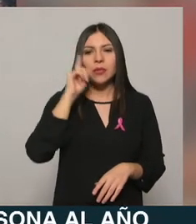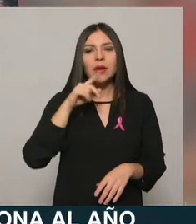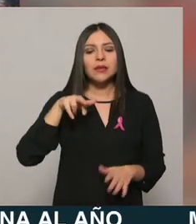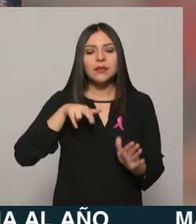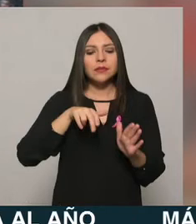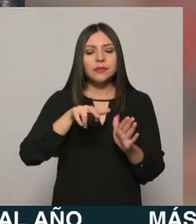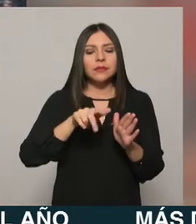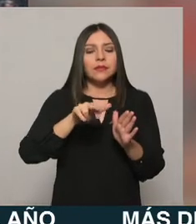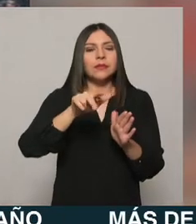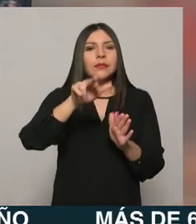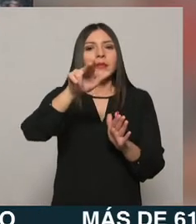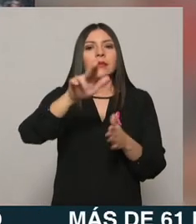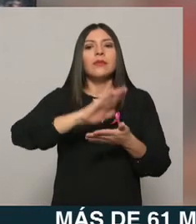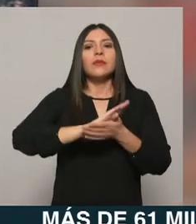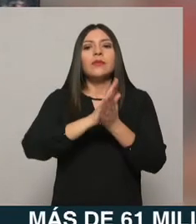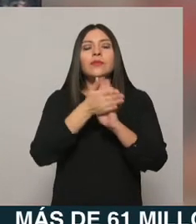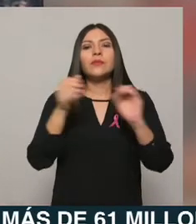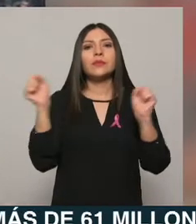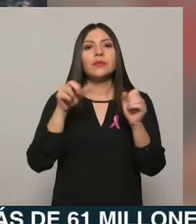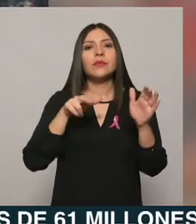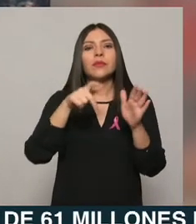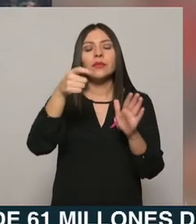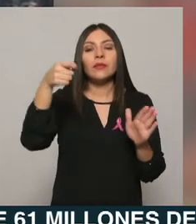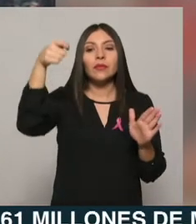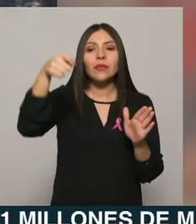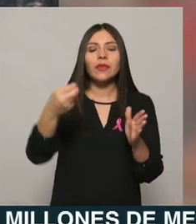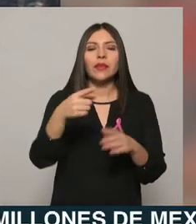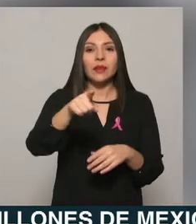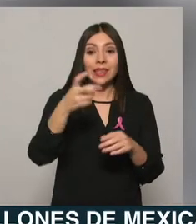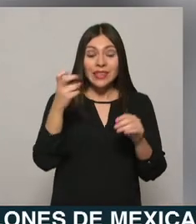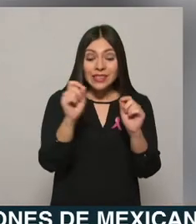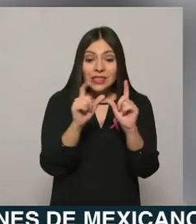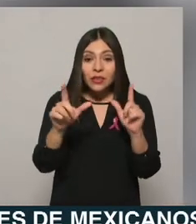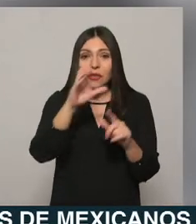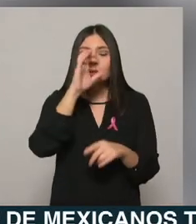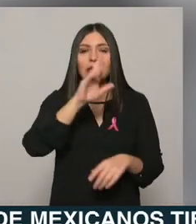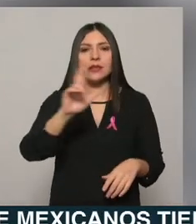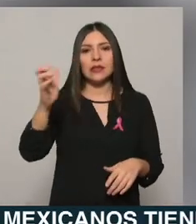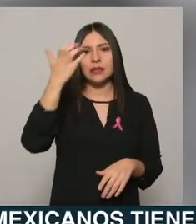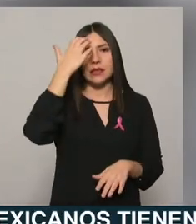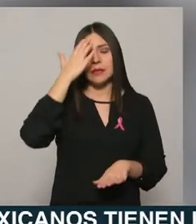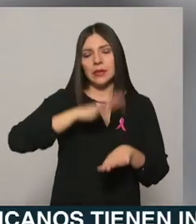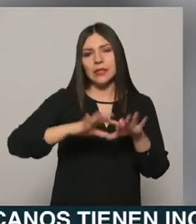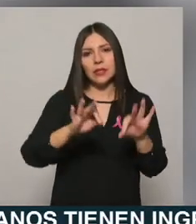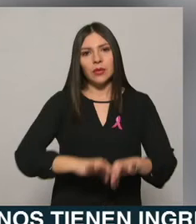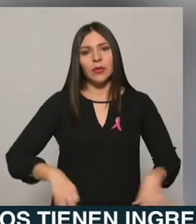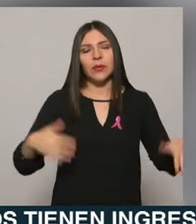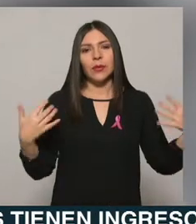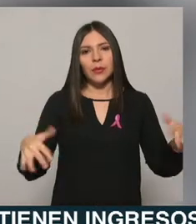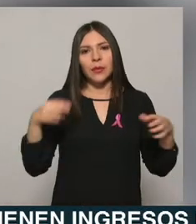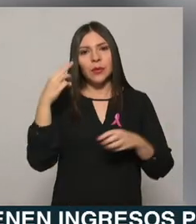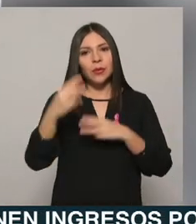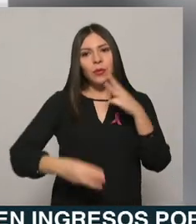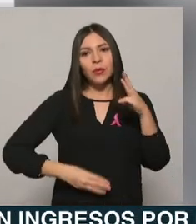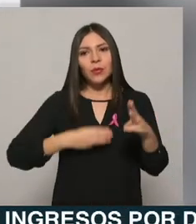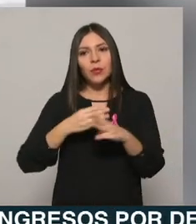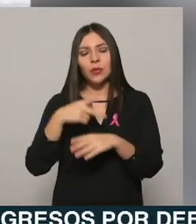pebetero una de las imágenes más reconocidas en el mundo que forma parte del Museo Olímpico